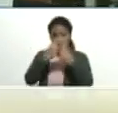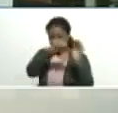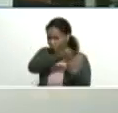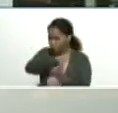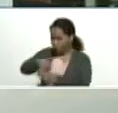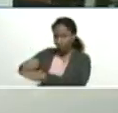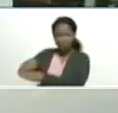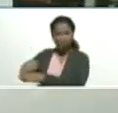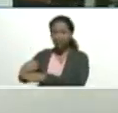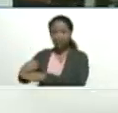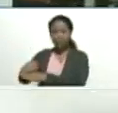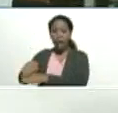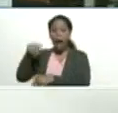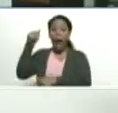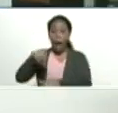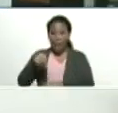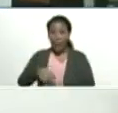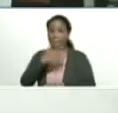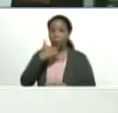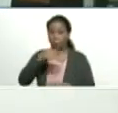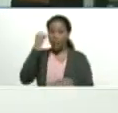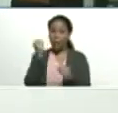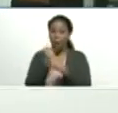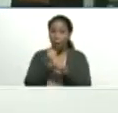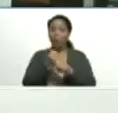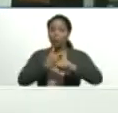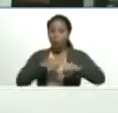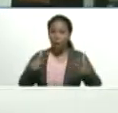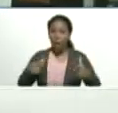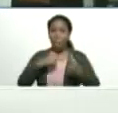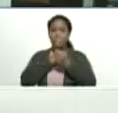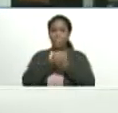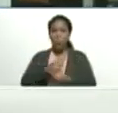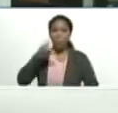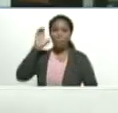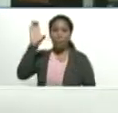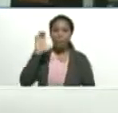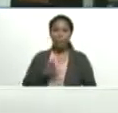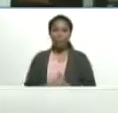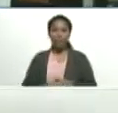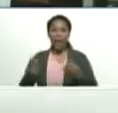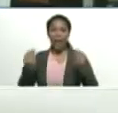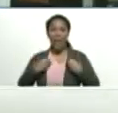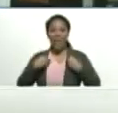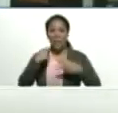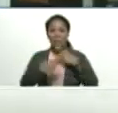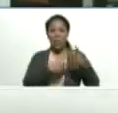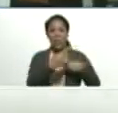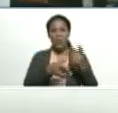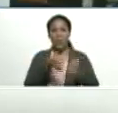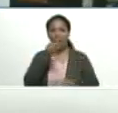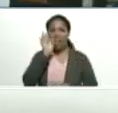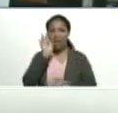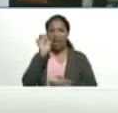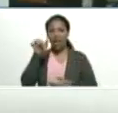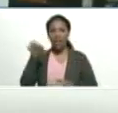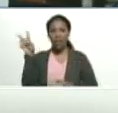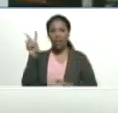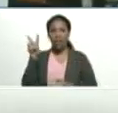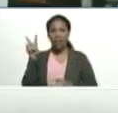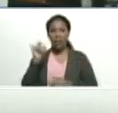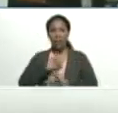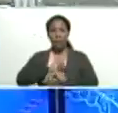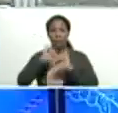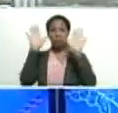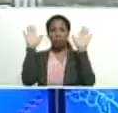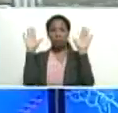tiene que venir es unión, trabajo, crecimiento y amor por la patria. ¡Que vivan los productores de café! Y vamos a